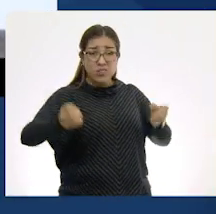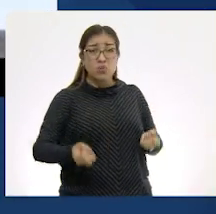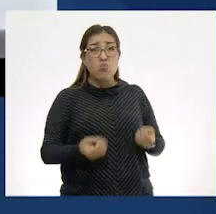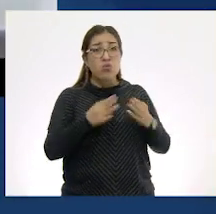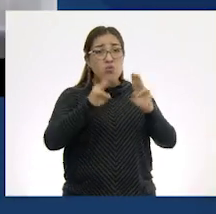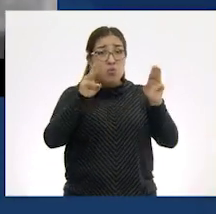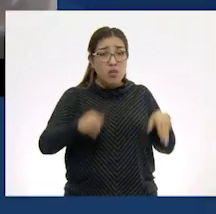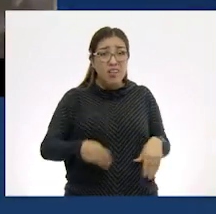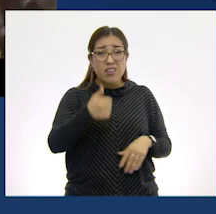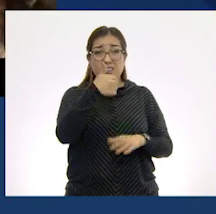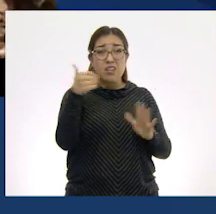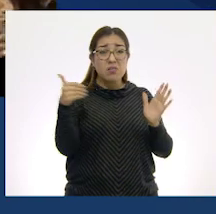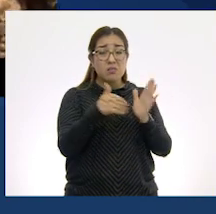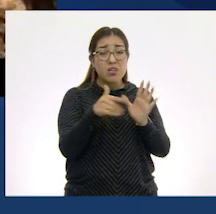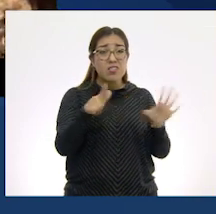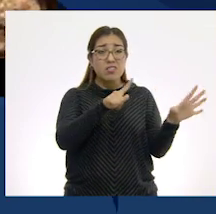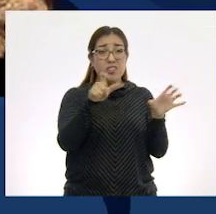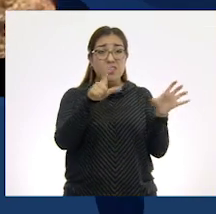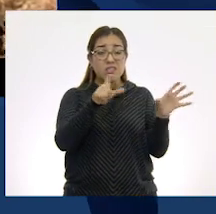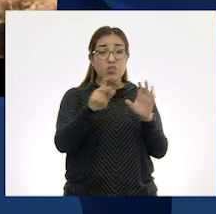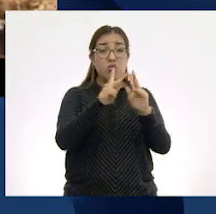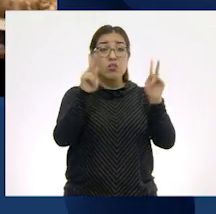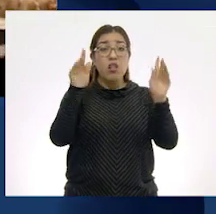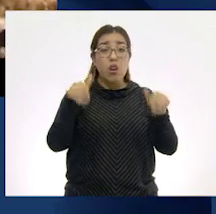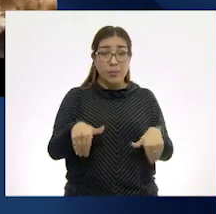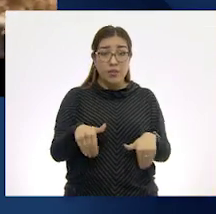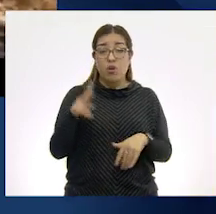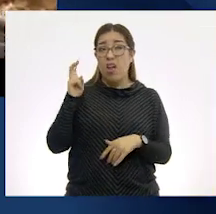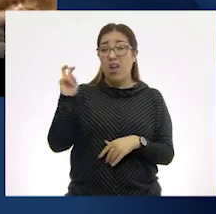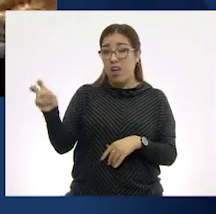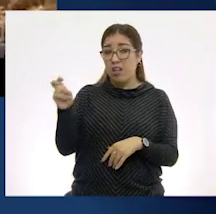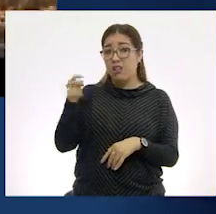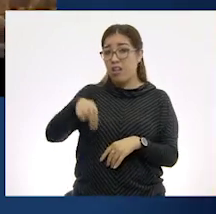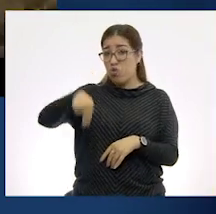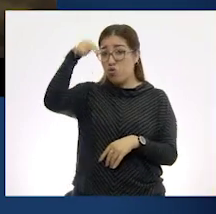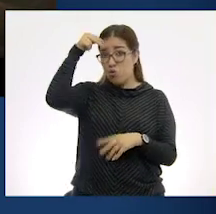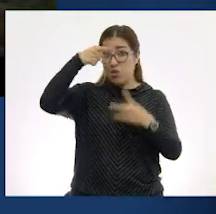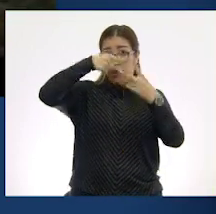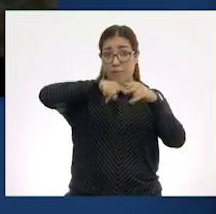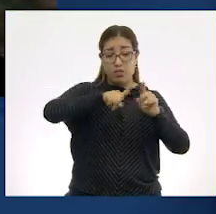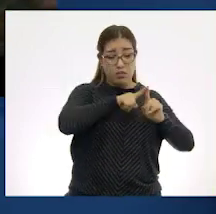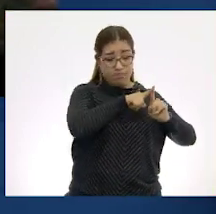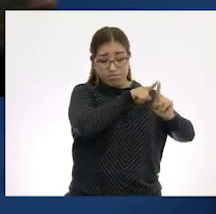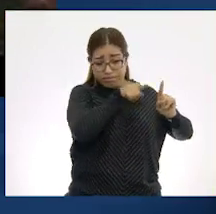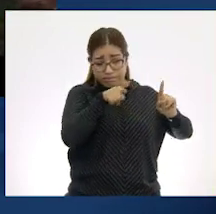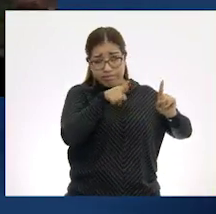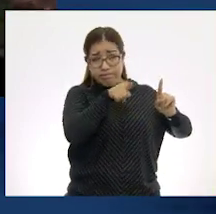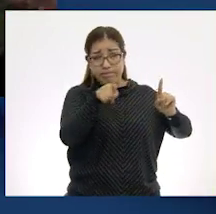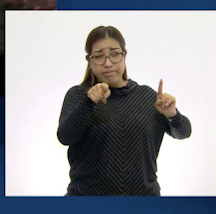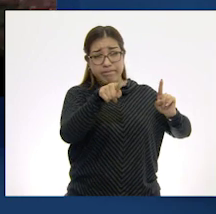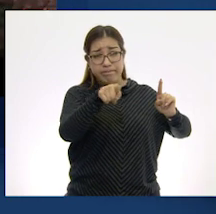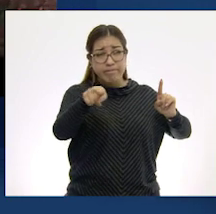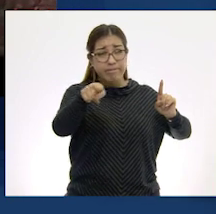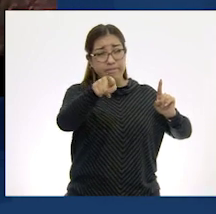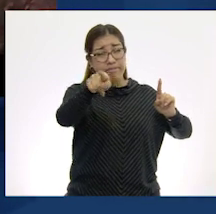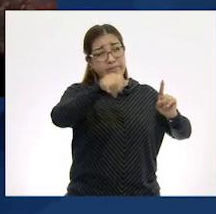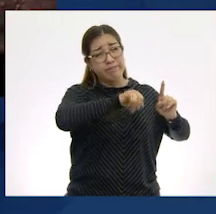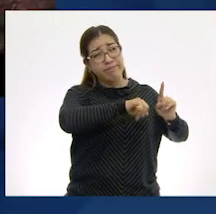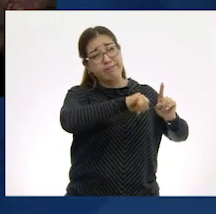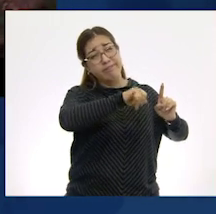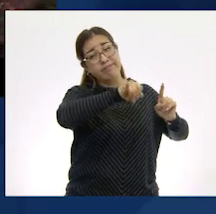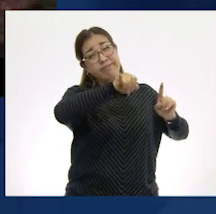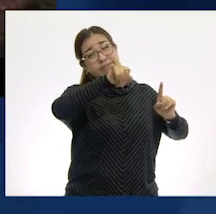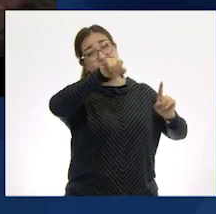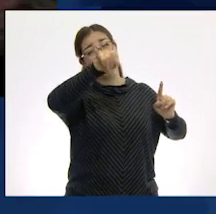6.700 kilómetros, que van desde el extremo oeste del país, en el paso de Sanjaiquan, provincia de Hopei, hasta el paso